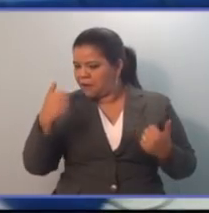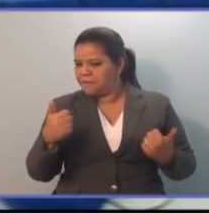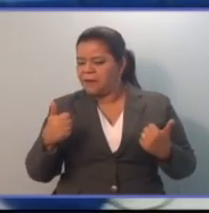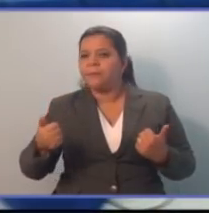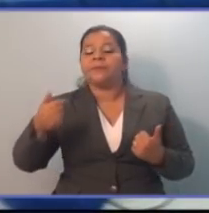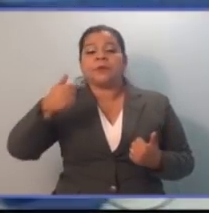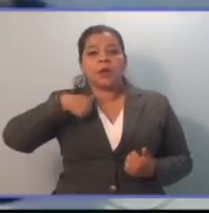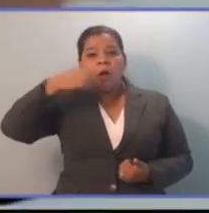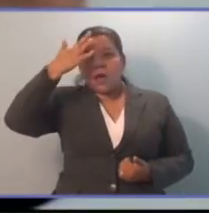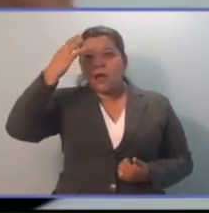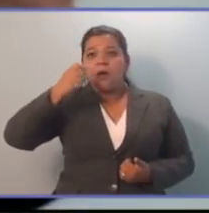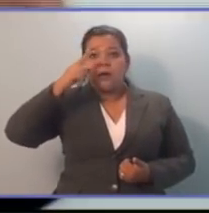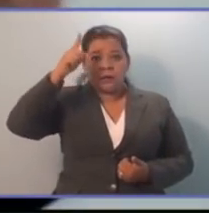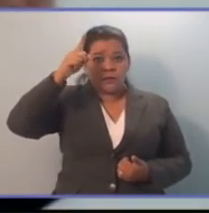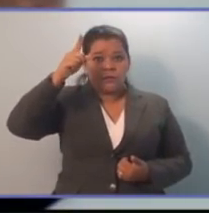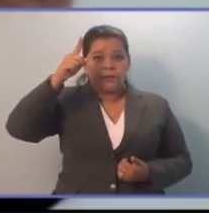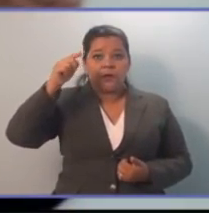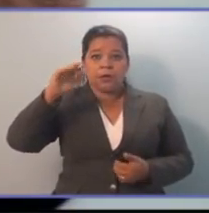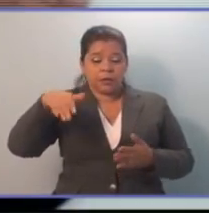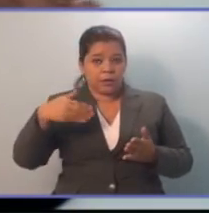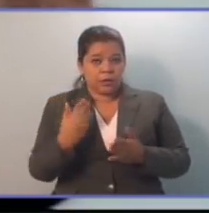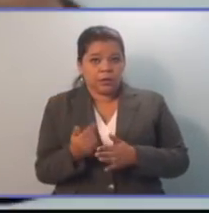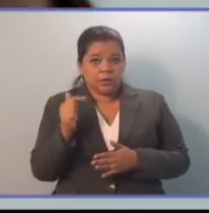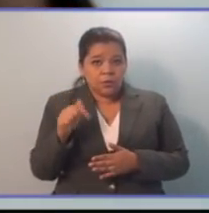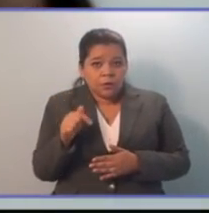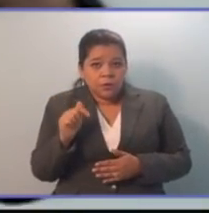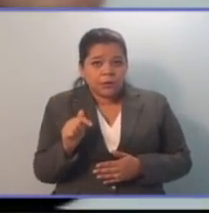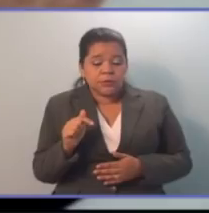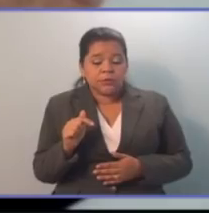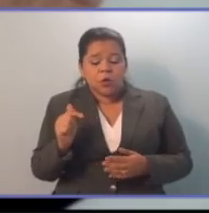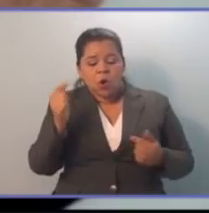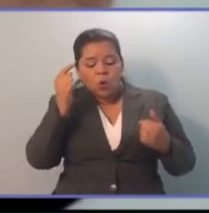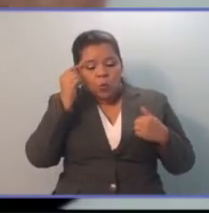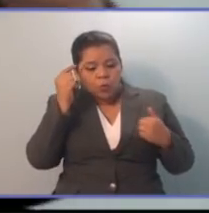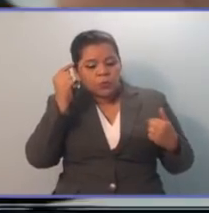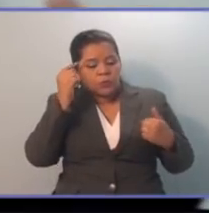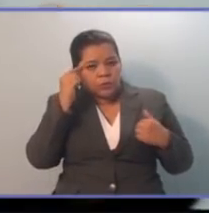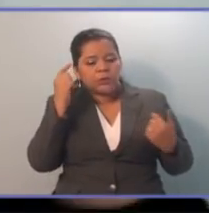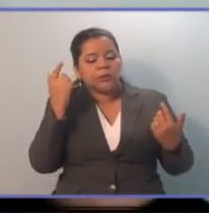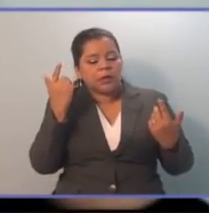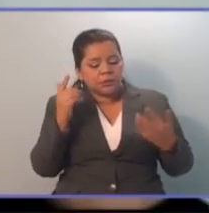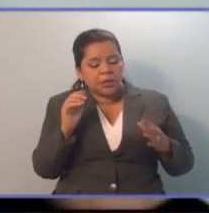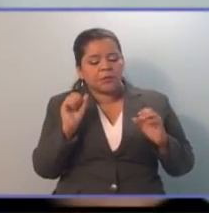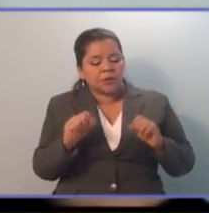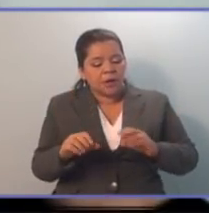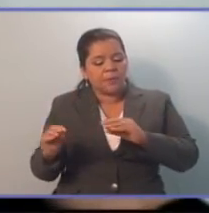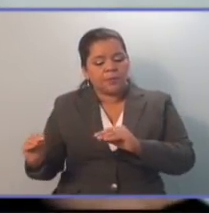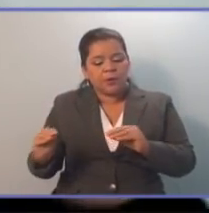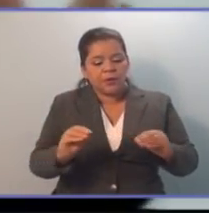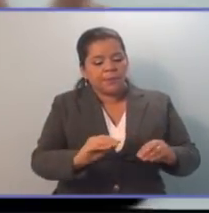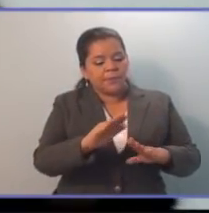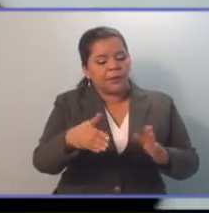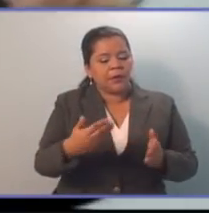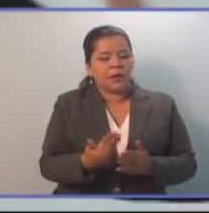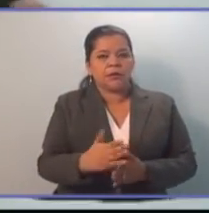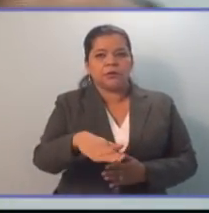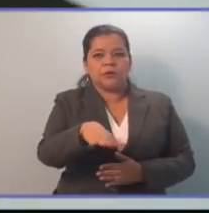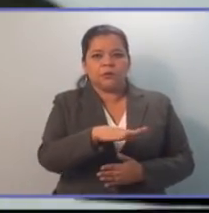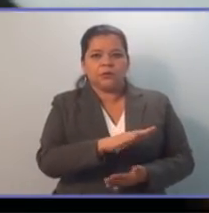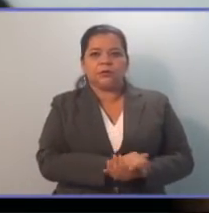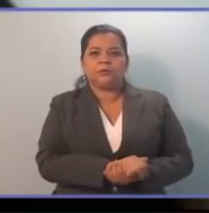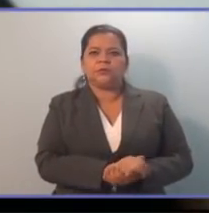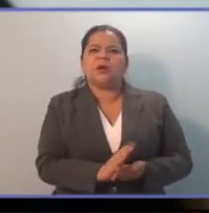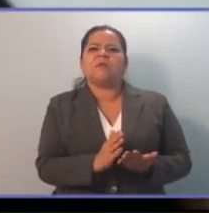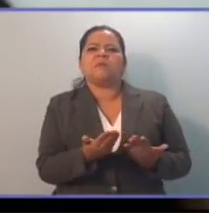fe de que esa sensibilización y esa concientización es efectiva en todas partes. ¿Y por qué no llevarla